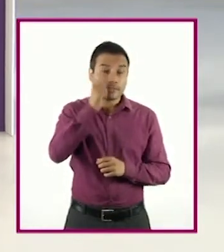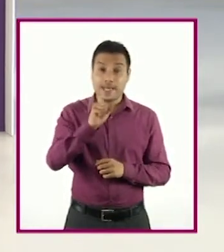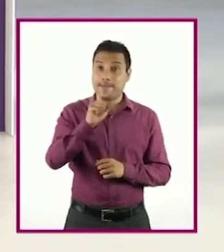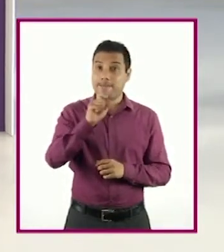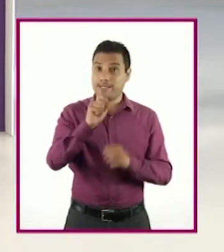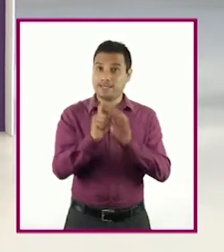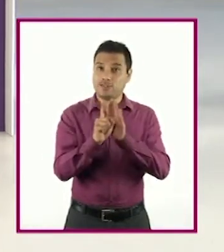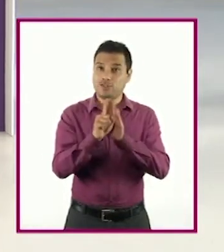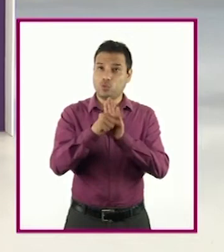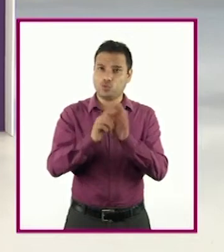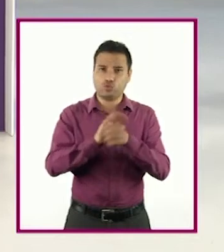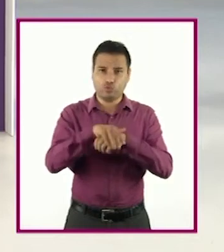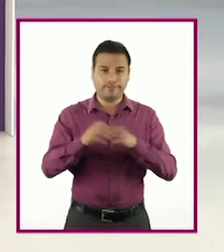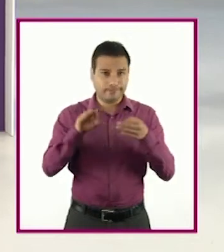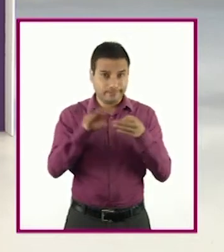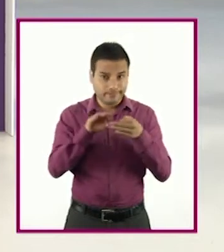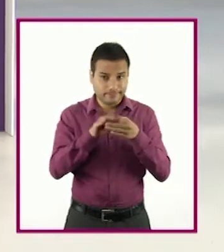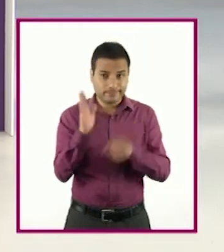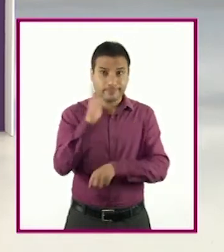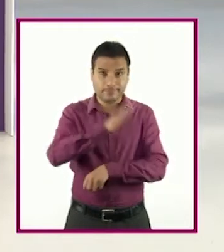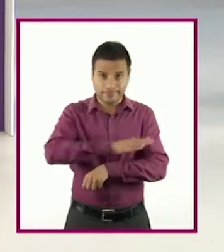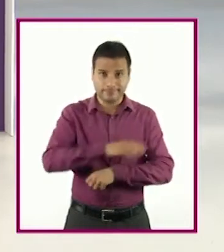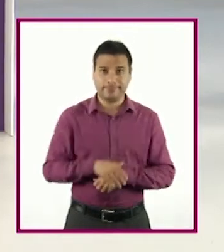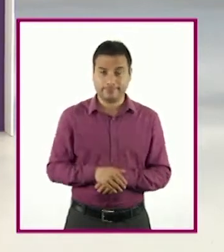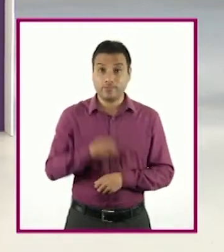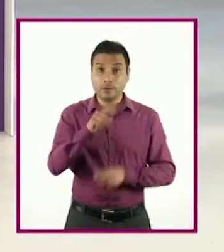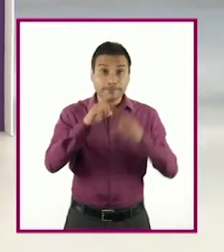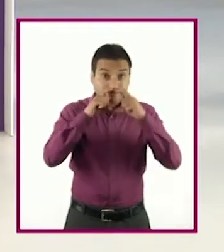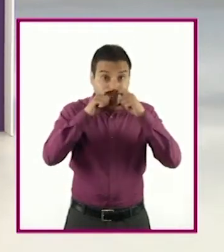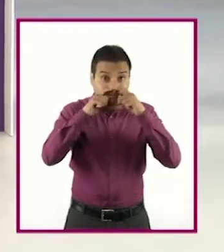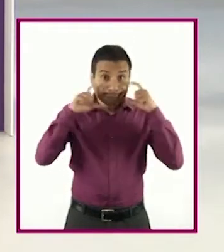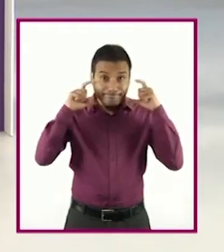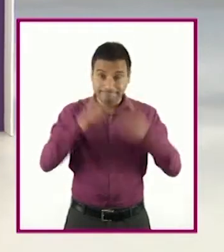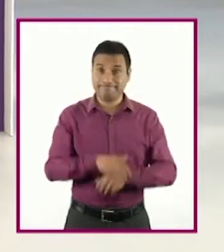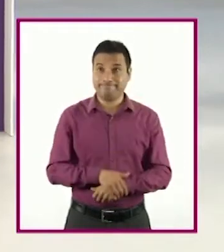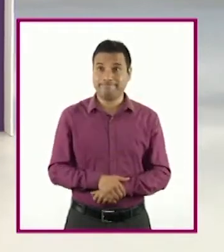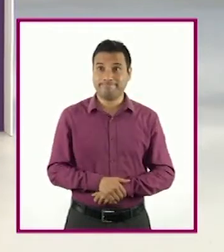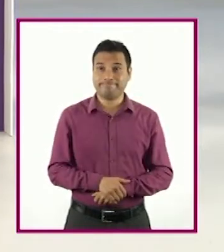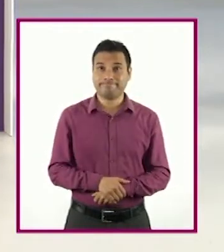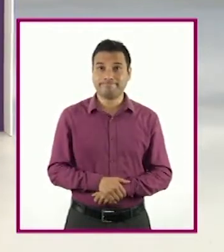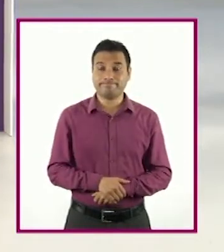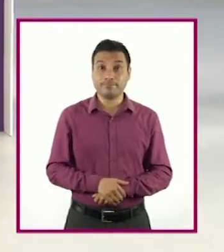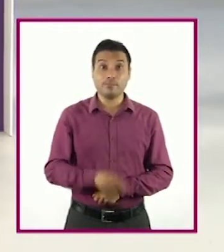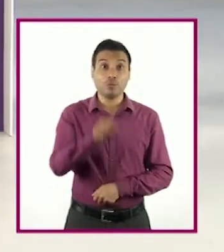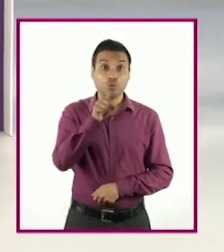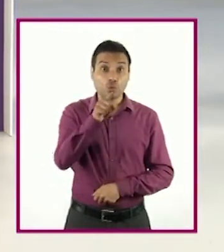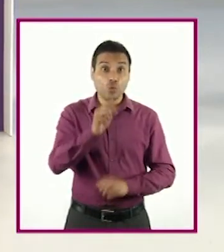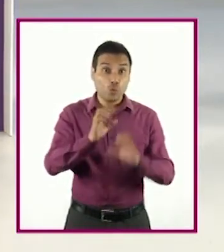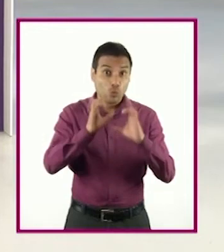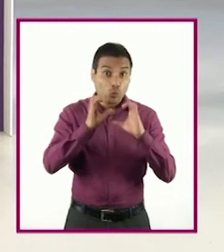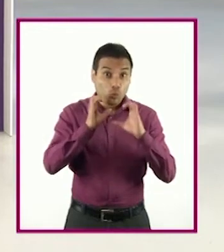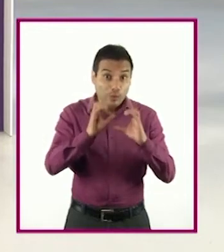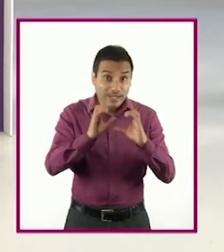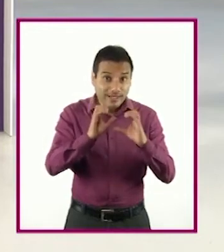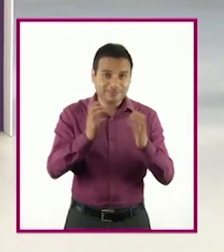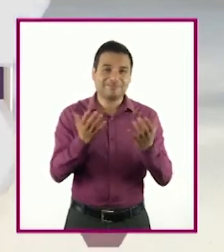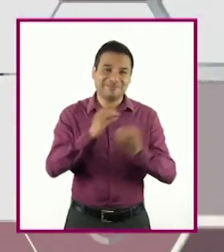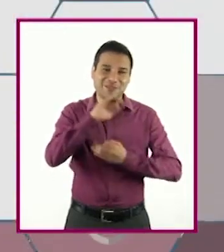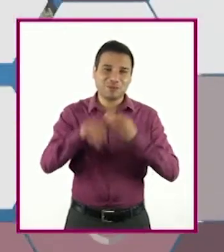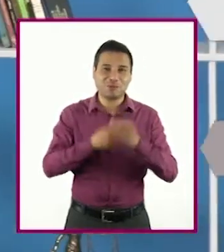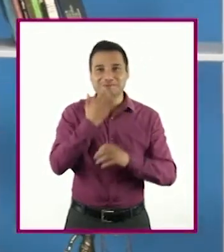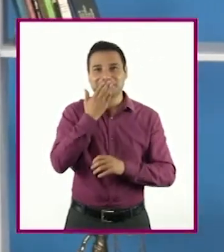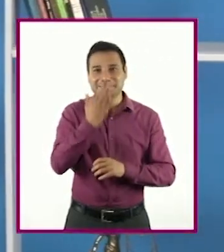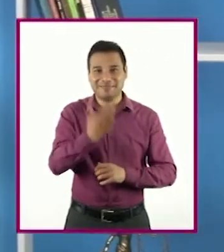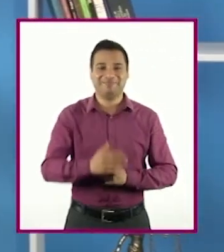segundos varias veces al día y usar el cubrebocas de manera correcta. Al cuidarnos a nosotros mismos, cuidamos a los